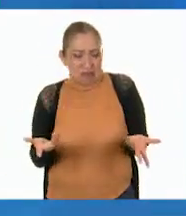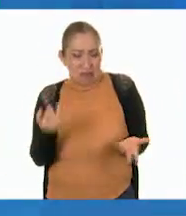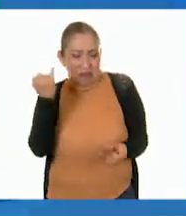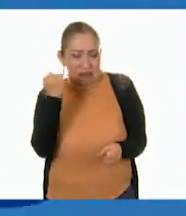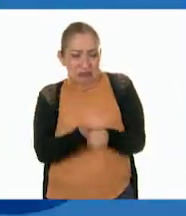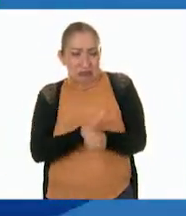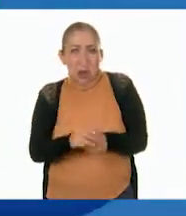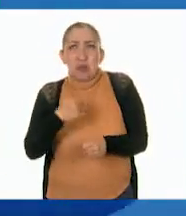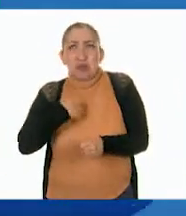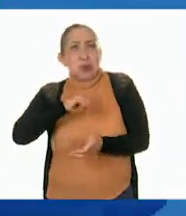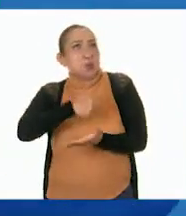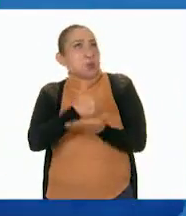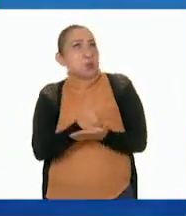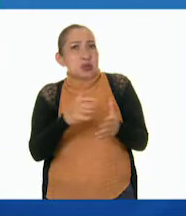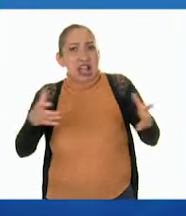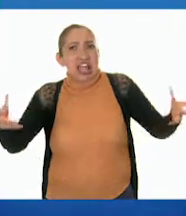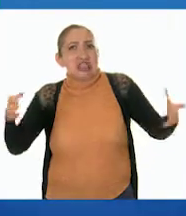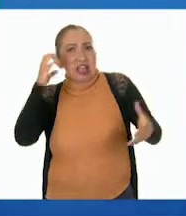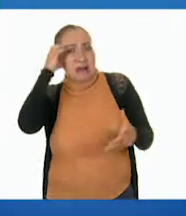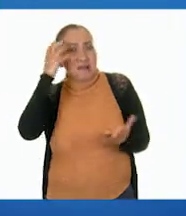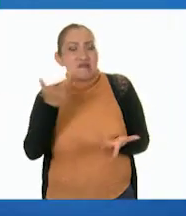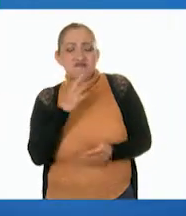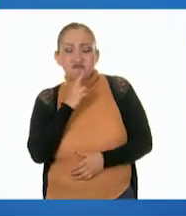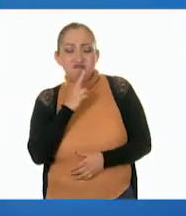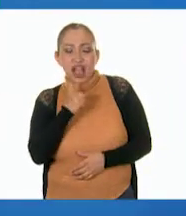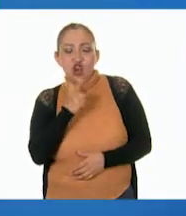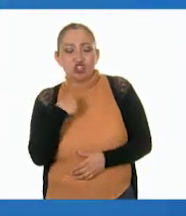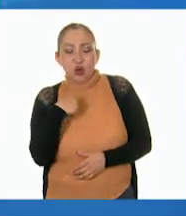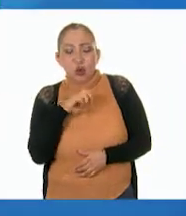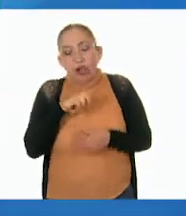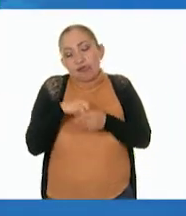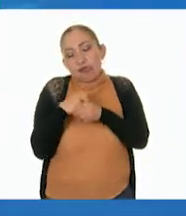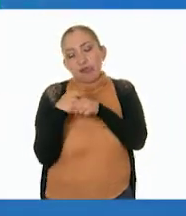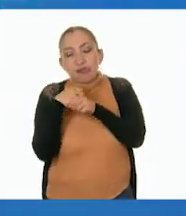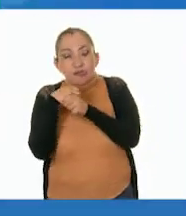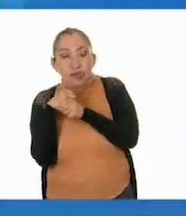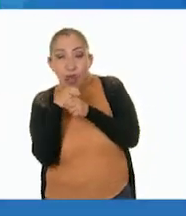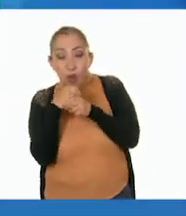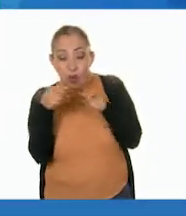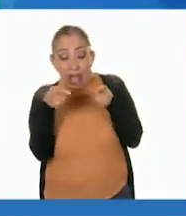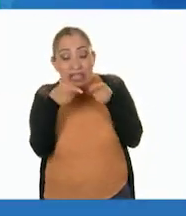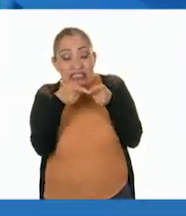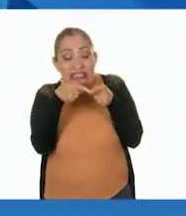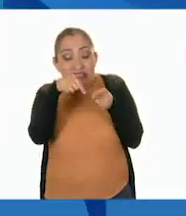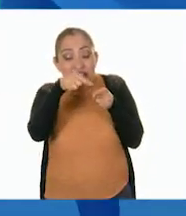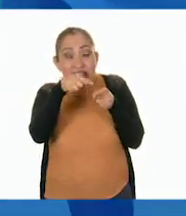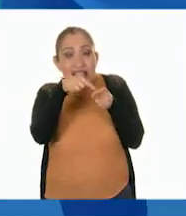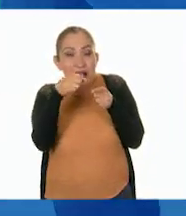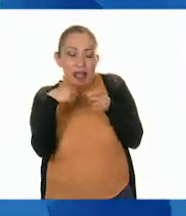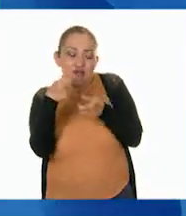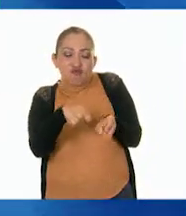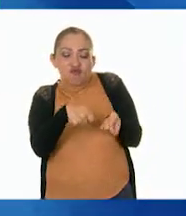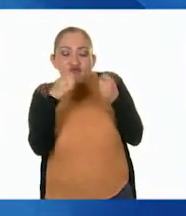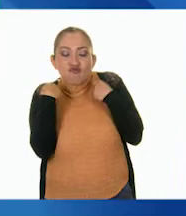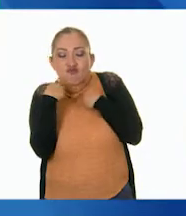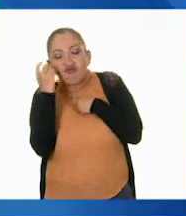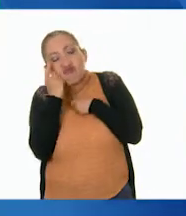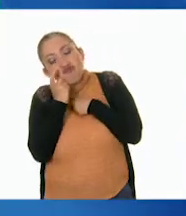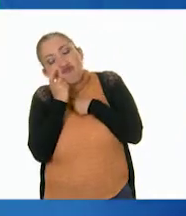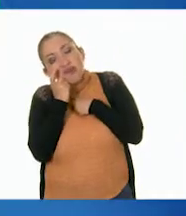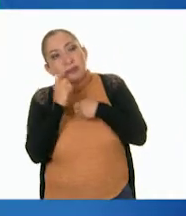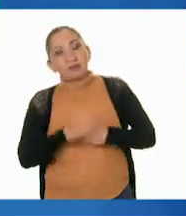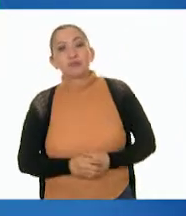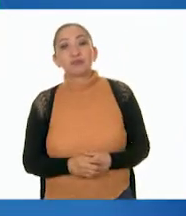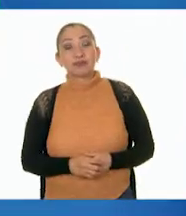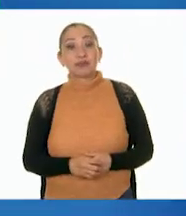podía. El pobre hombre pensó que sería mejor acurrucarse en una de las esquinitas y taparse bien.